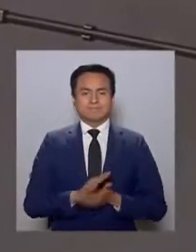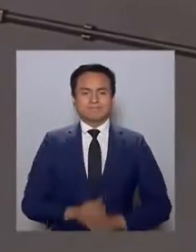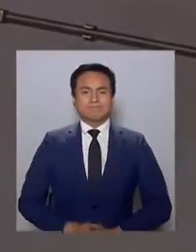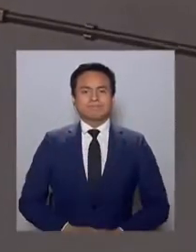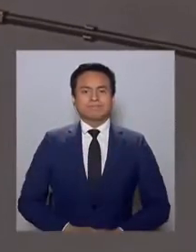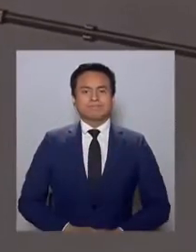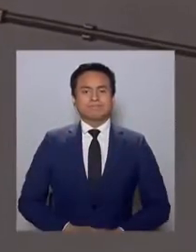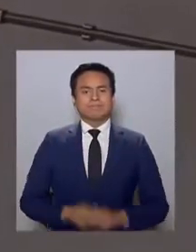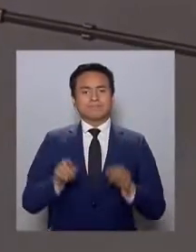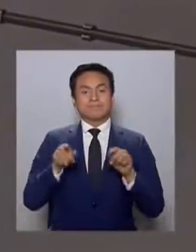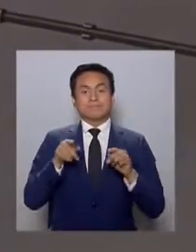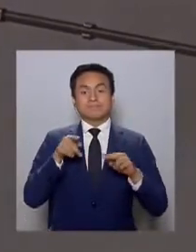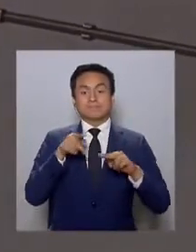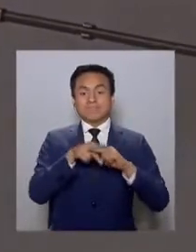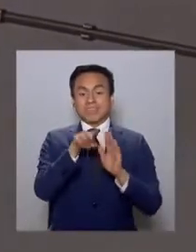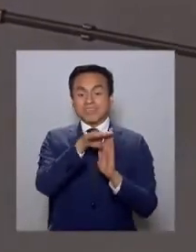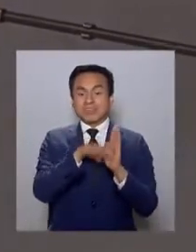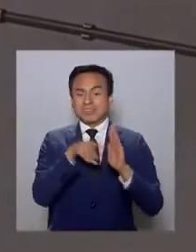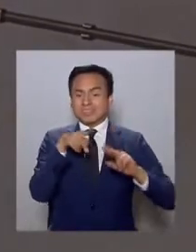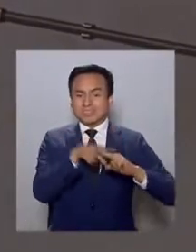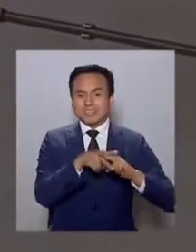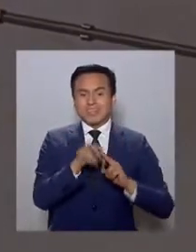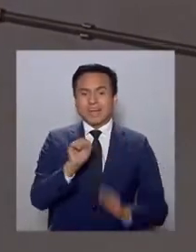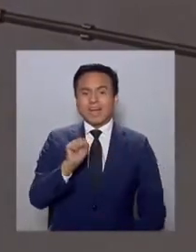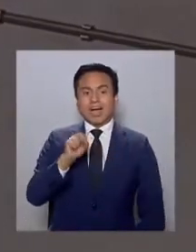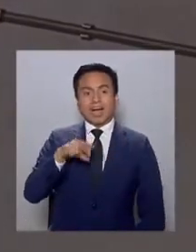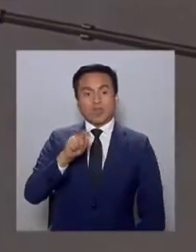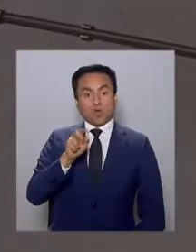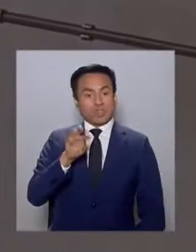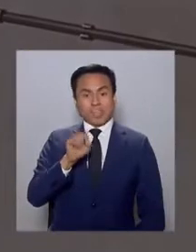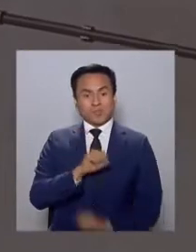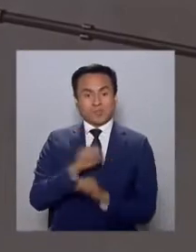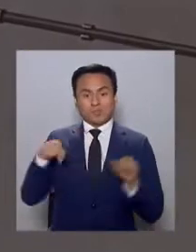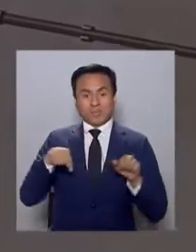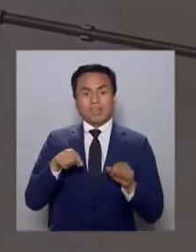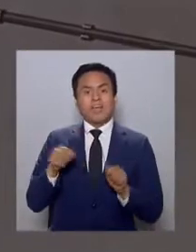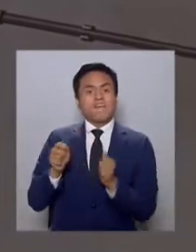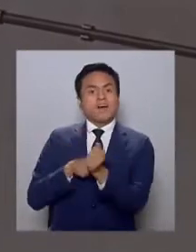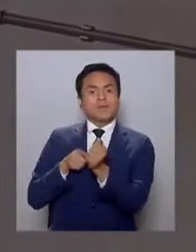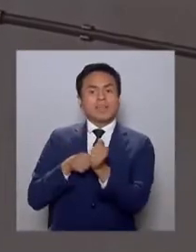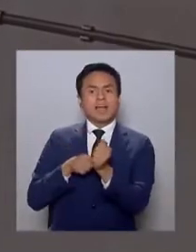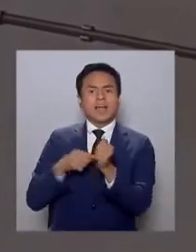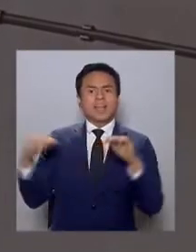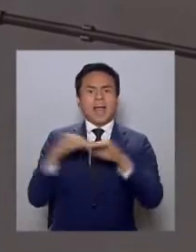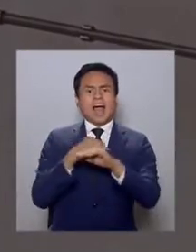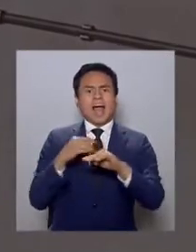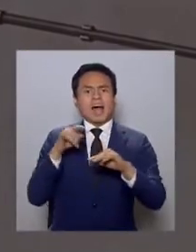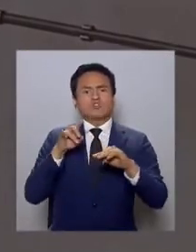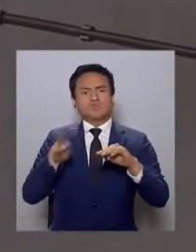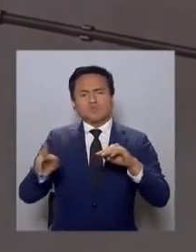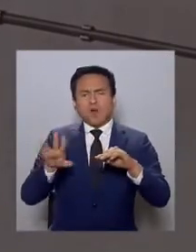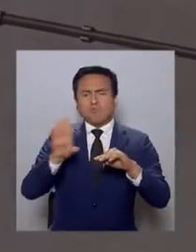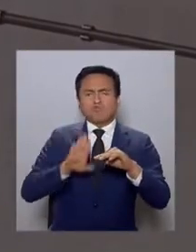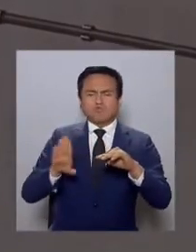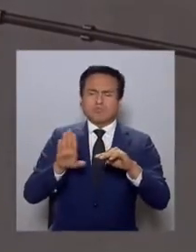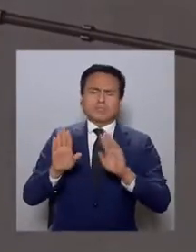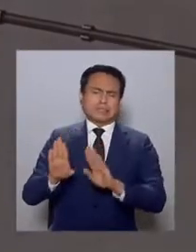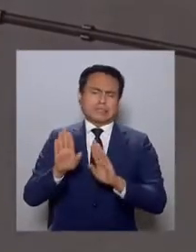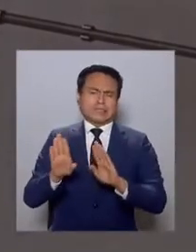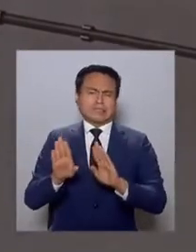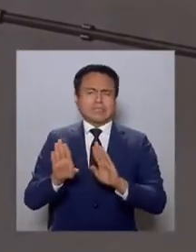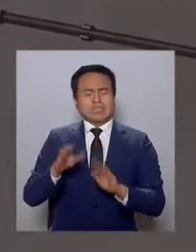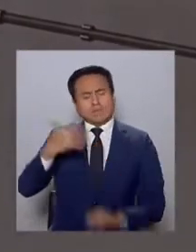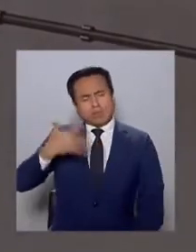Me permito romper levemente el guión. Antonia hoy día no está con nosotros porque está con su familia en la carretera austral. Le dijimos que se mantuviera ahí, que